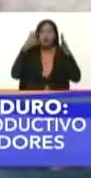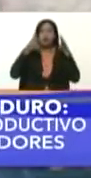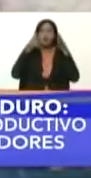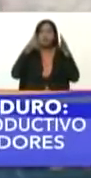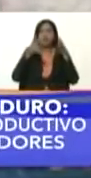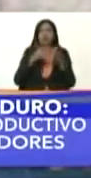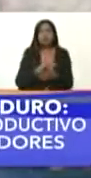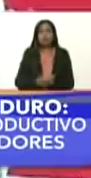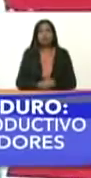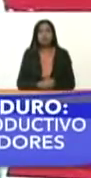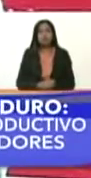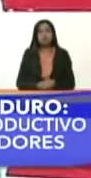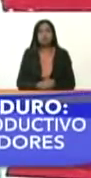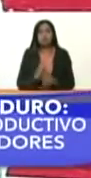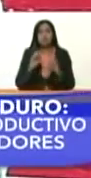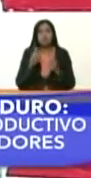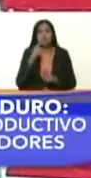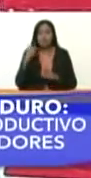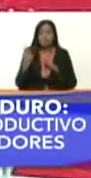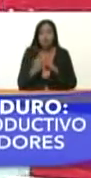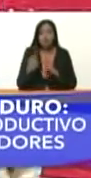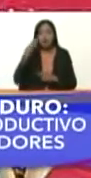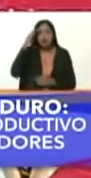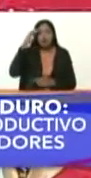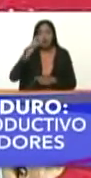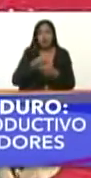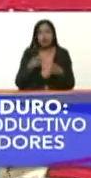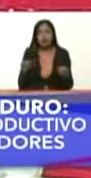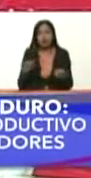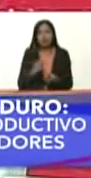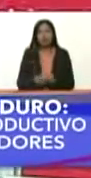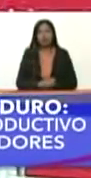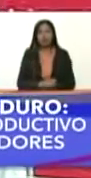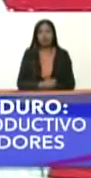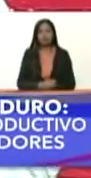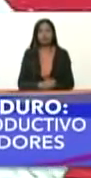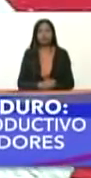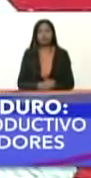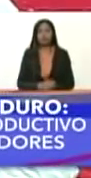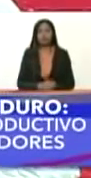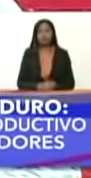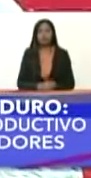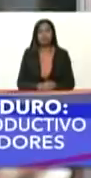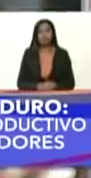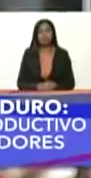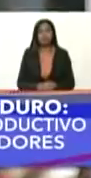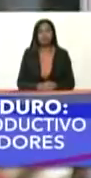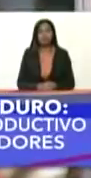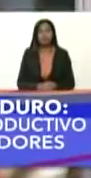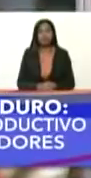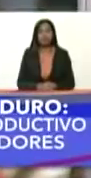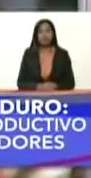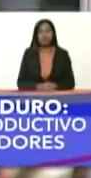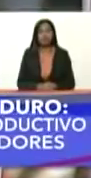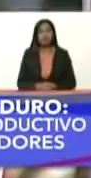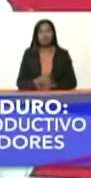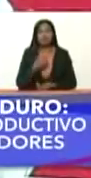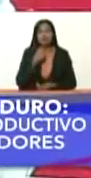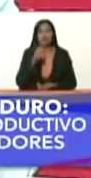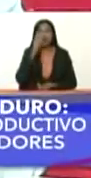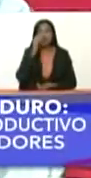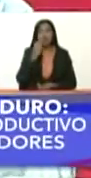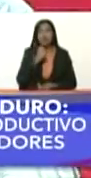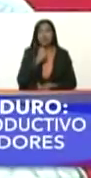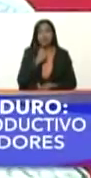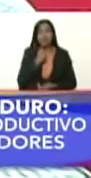En cuanto a eso. Hay que entrarle de frente, general y compañero, y hable con el general Padrino y